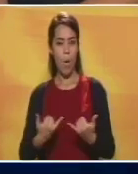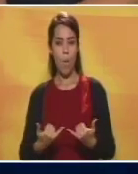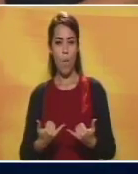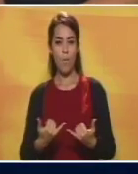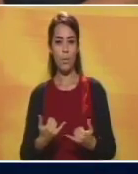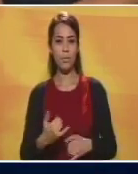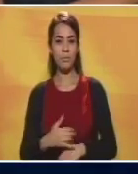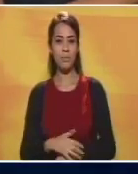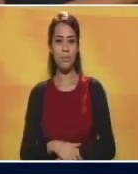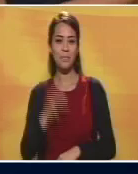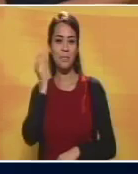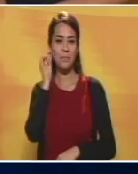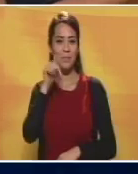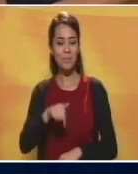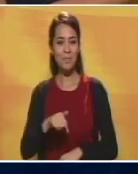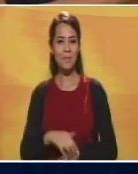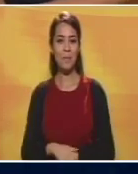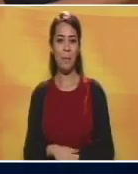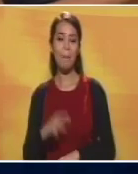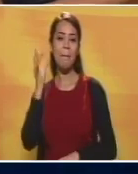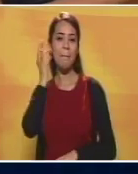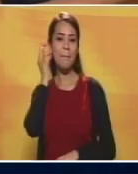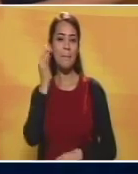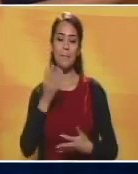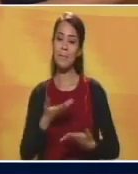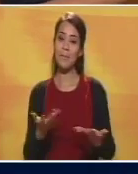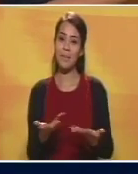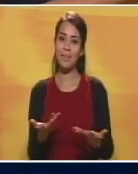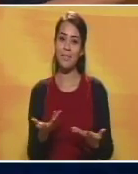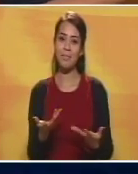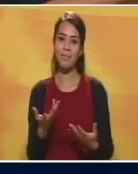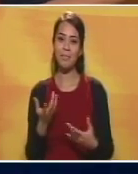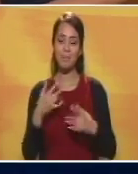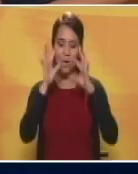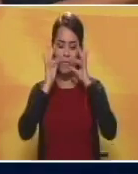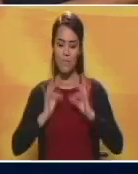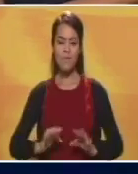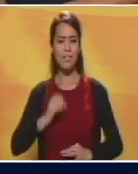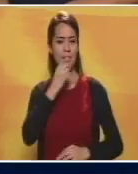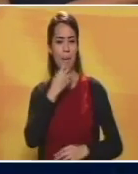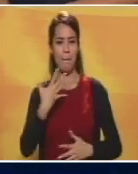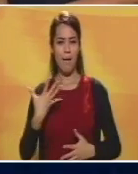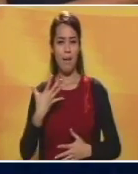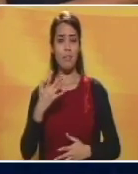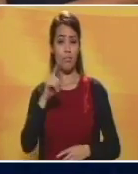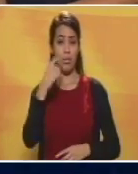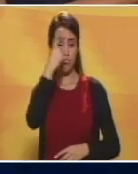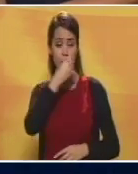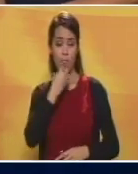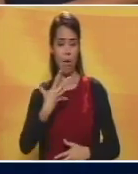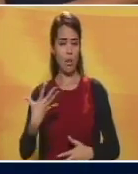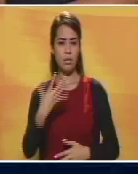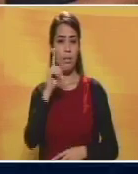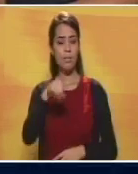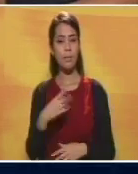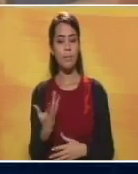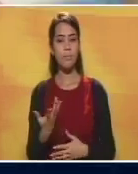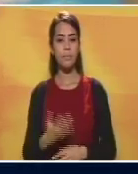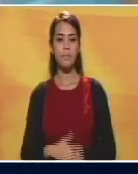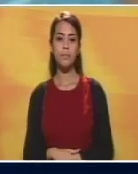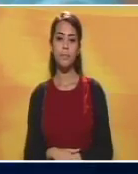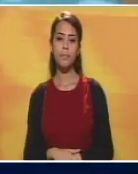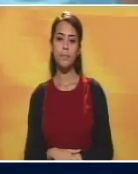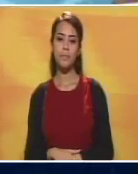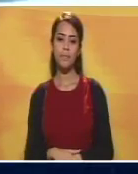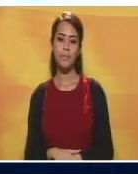hoy. Obviamente mujeres que deben tener una armonía física porque se trata de un certamen de belleza y obviamente tienen que tener, es